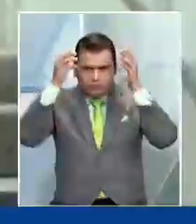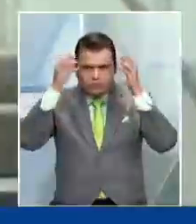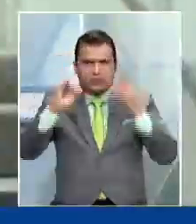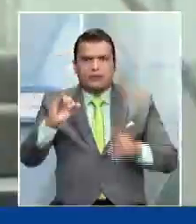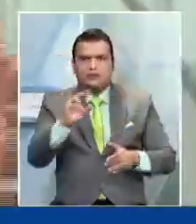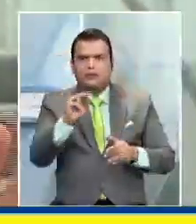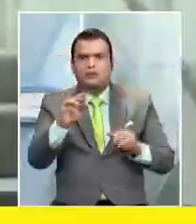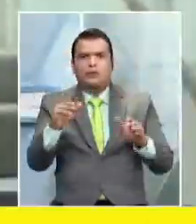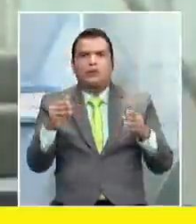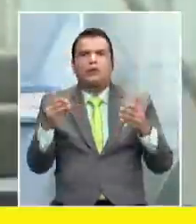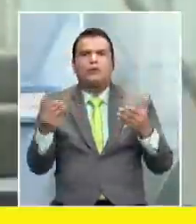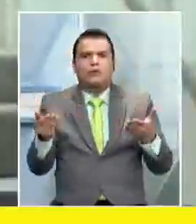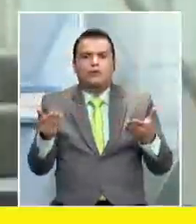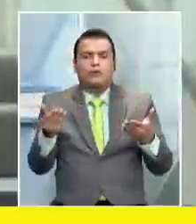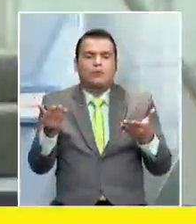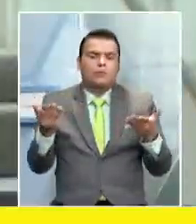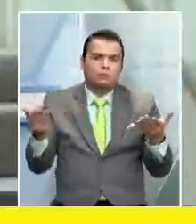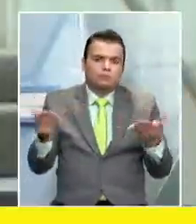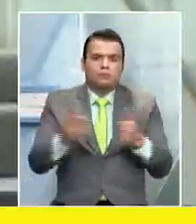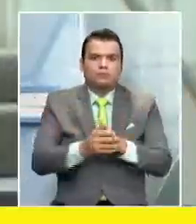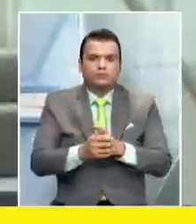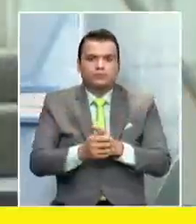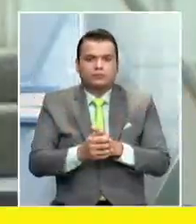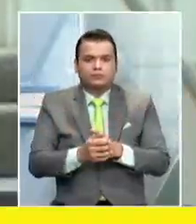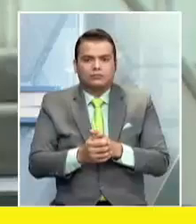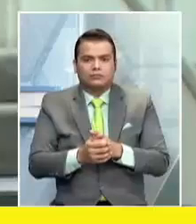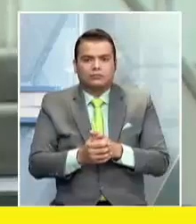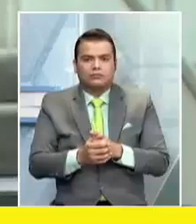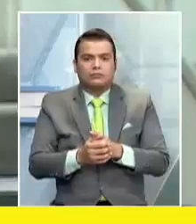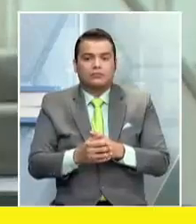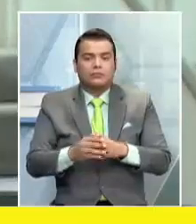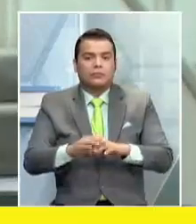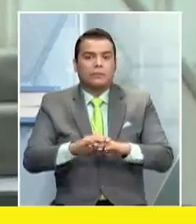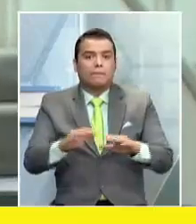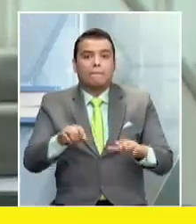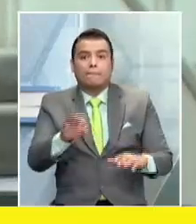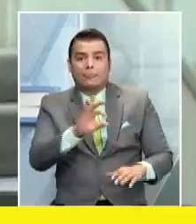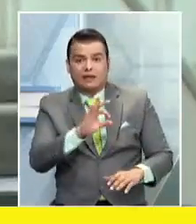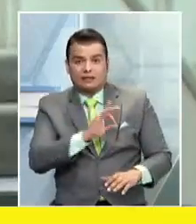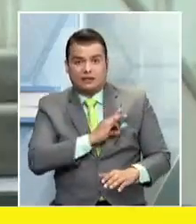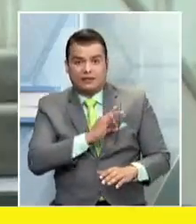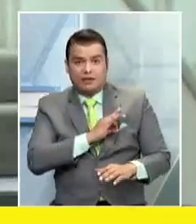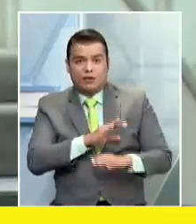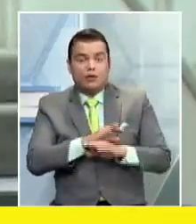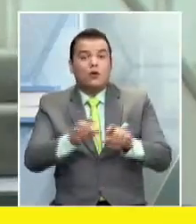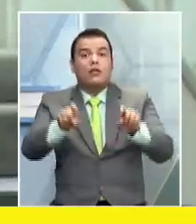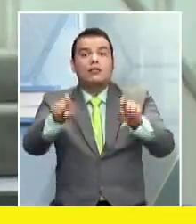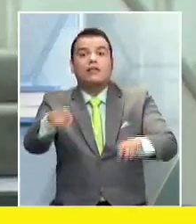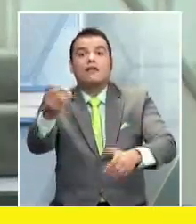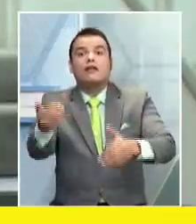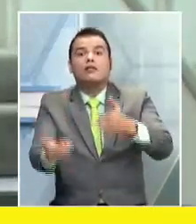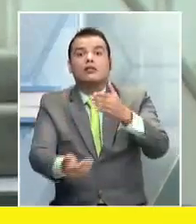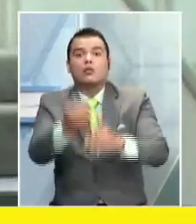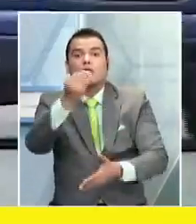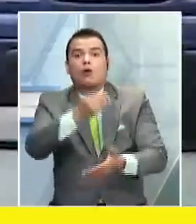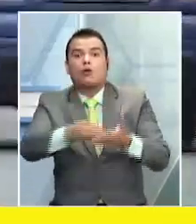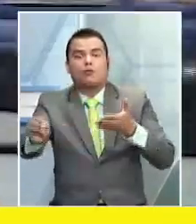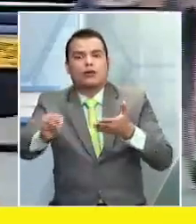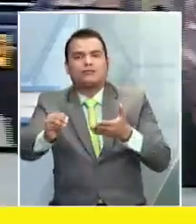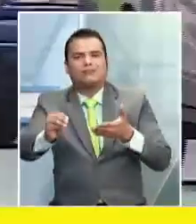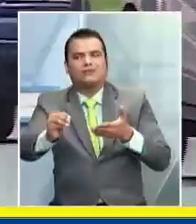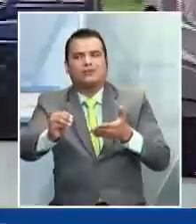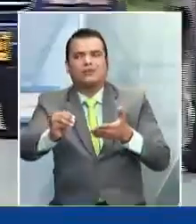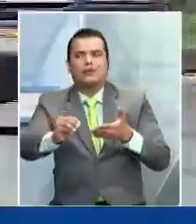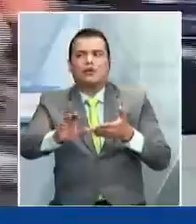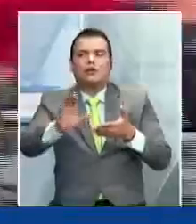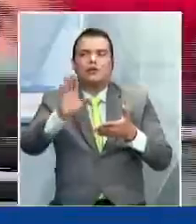que cambiar el casco por unas especificaciones X, Y o Z, y no es que a partir del sábado todo el mundo tiene que tener un casco nuevo. Es el casco que